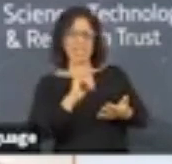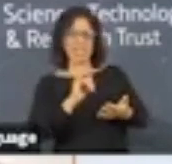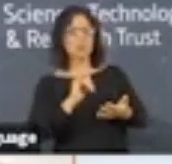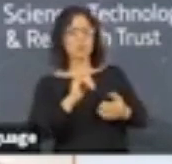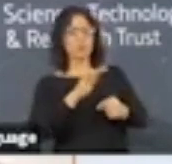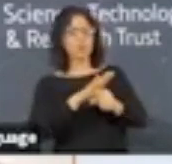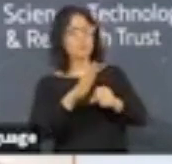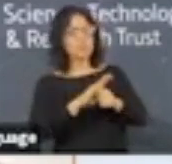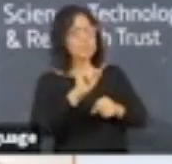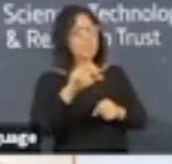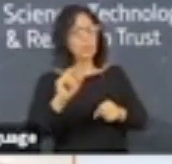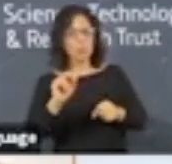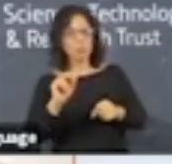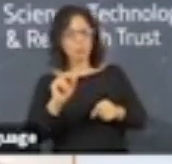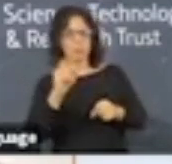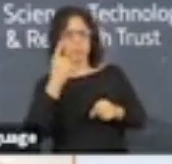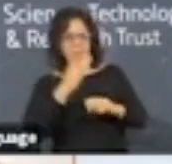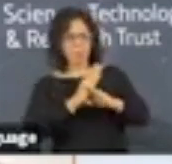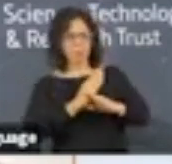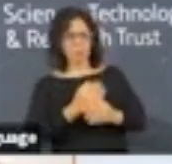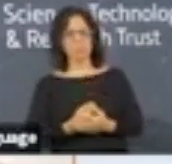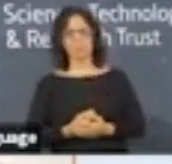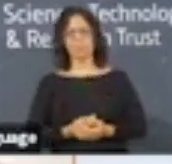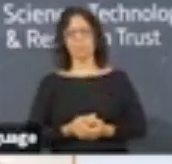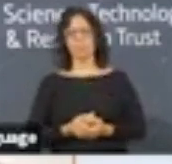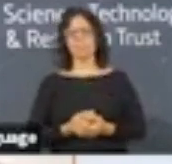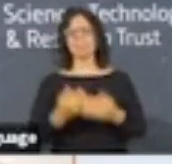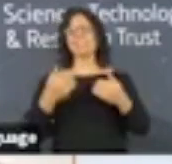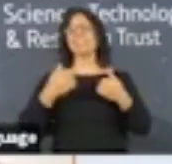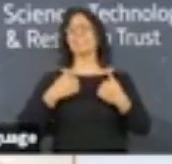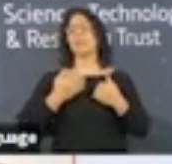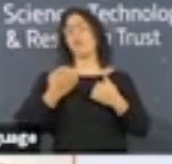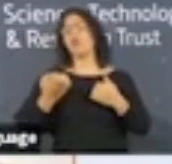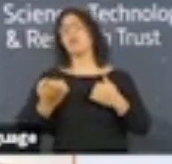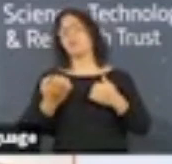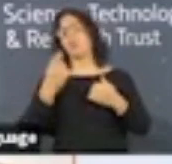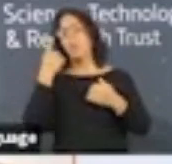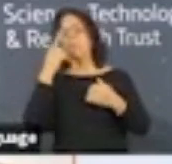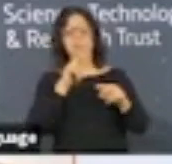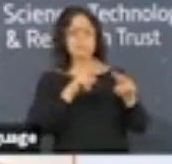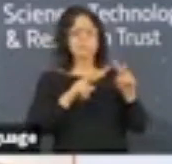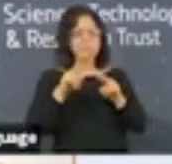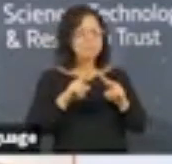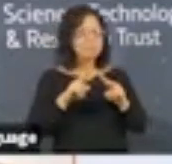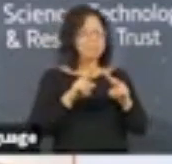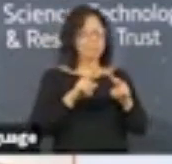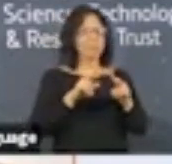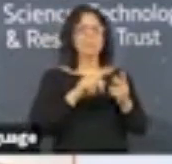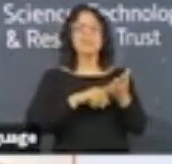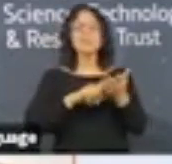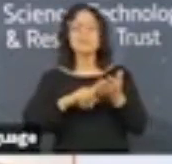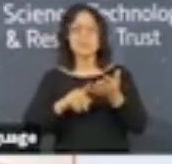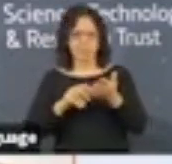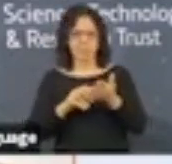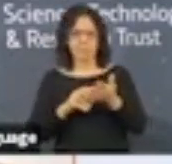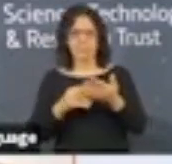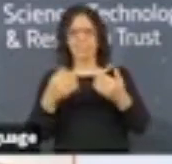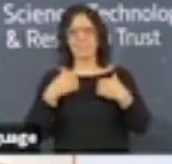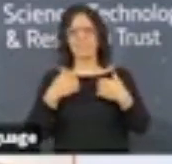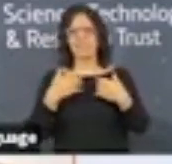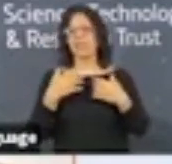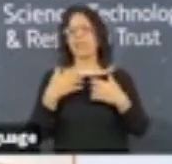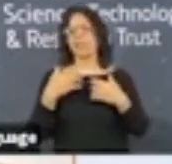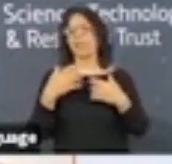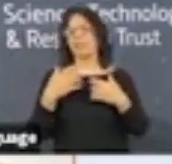Existen muchas formas y equipos para monitorear el número de mosquitos. Existen las ovitrampas,